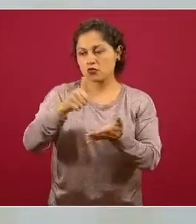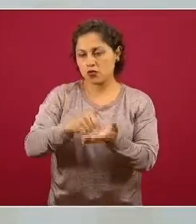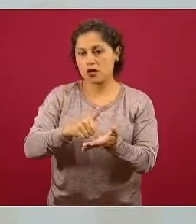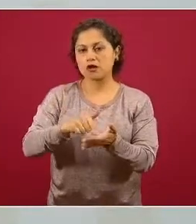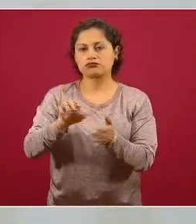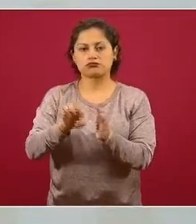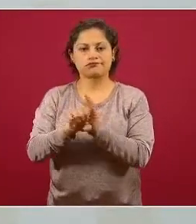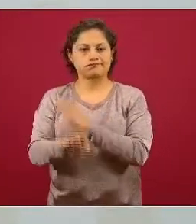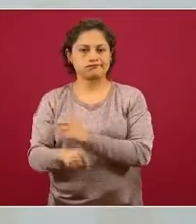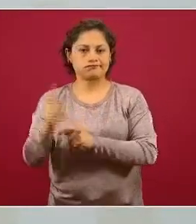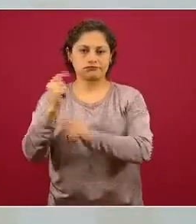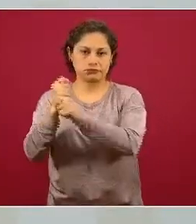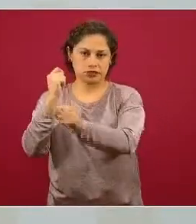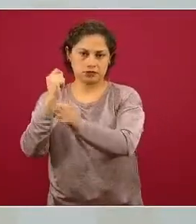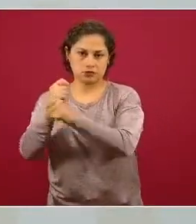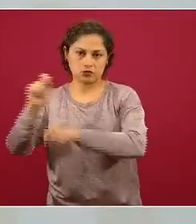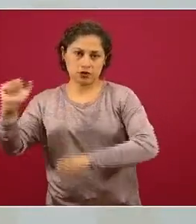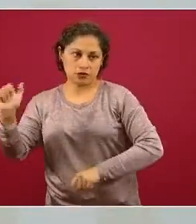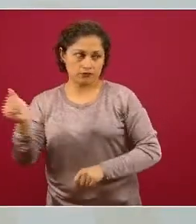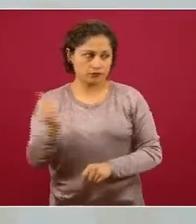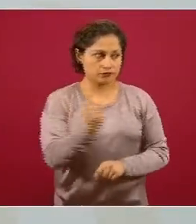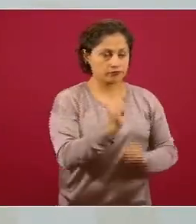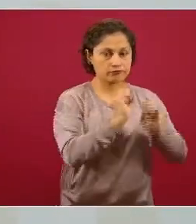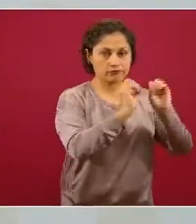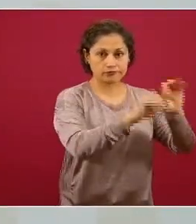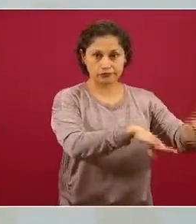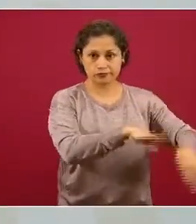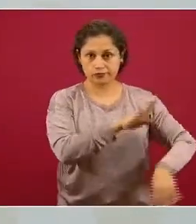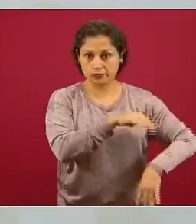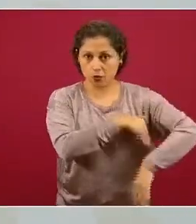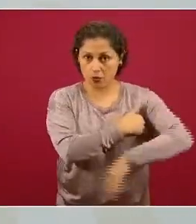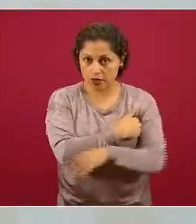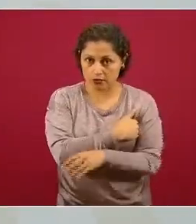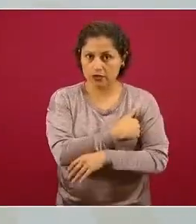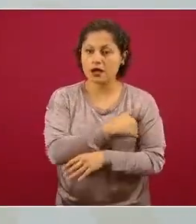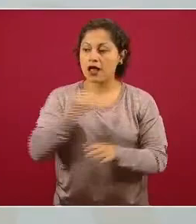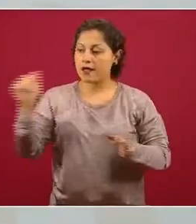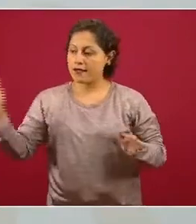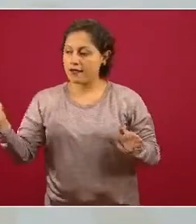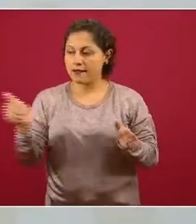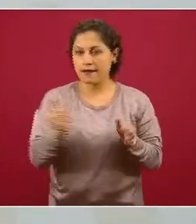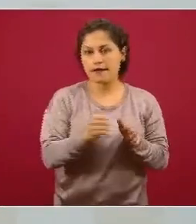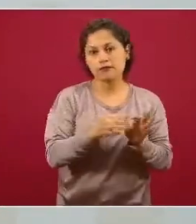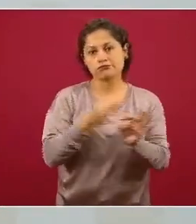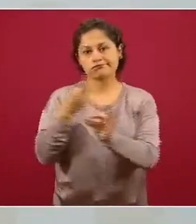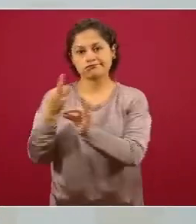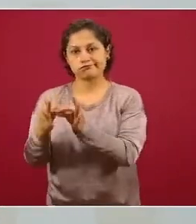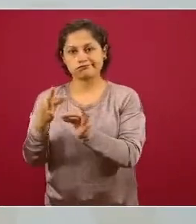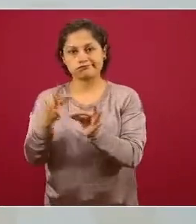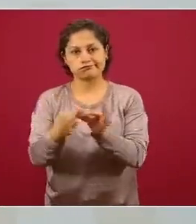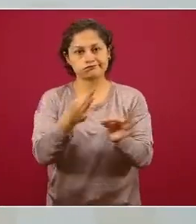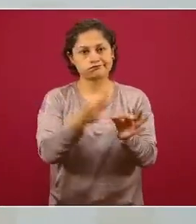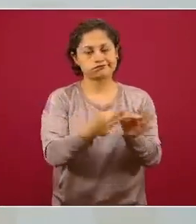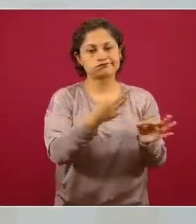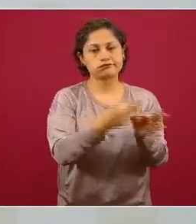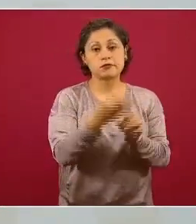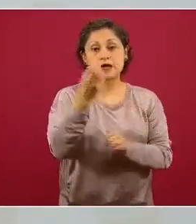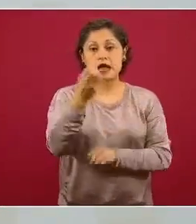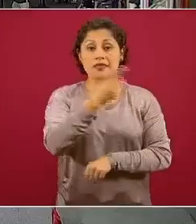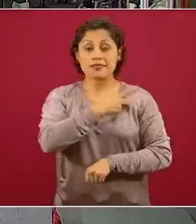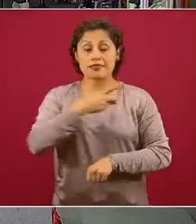del transporte que utilicemos y llevar a cabo esas medidas de sanitización que hacemos cuando llegamos